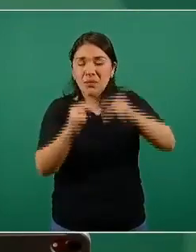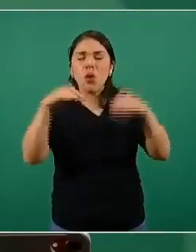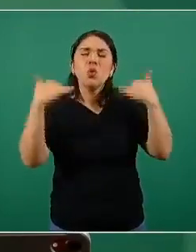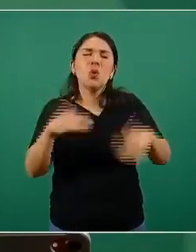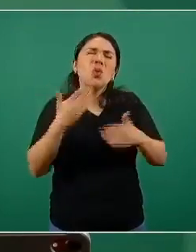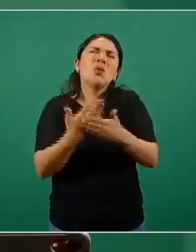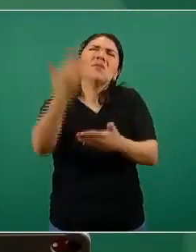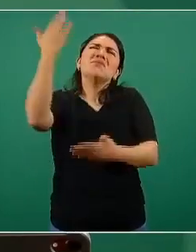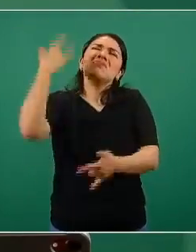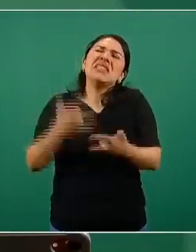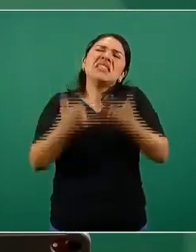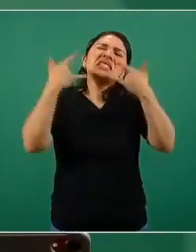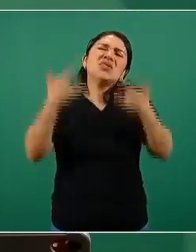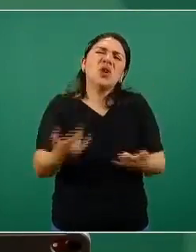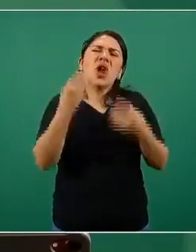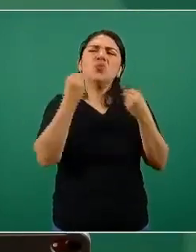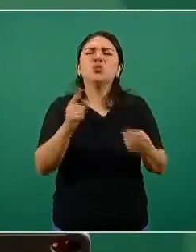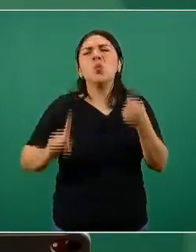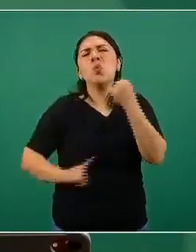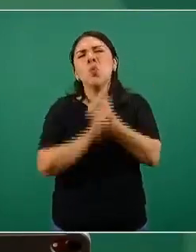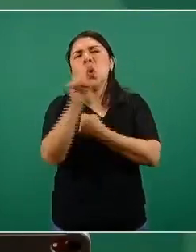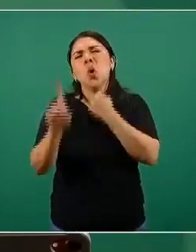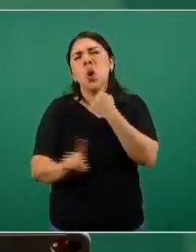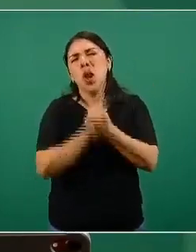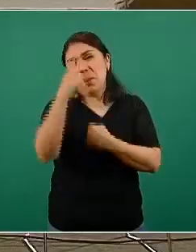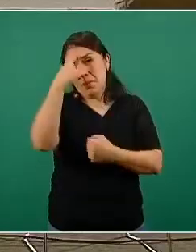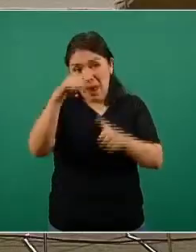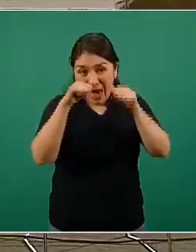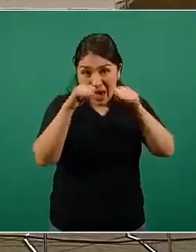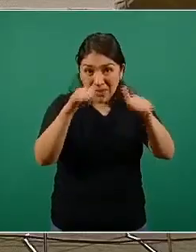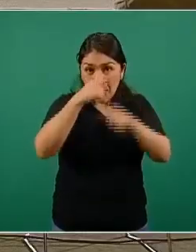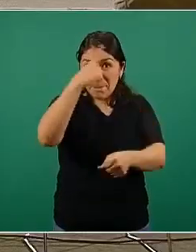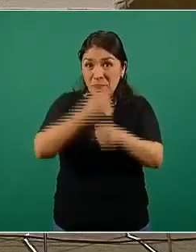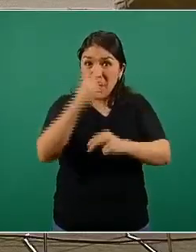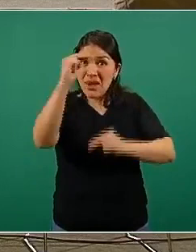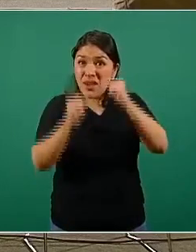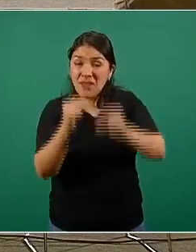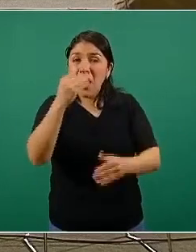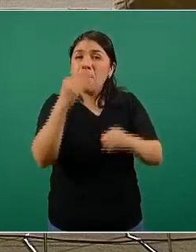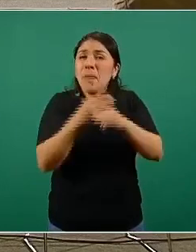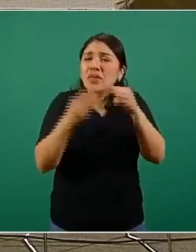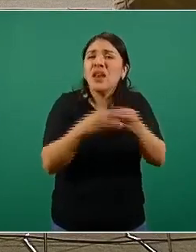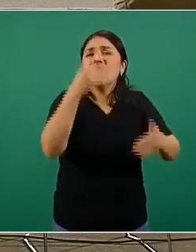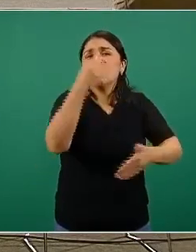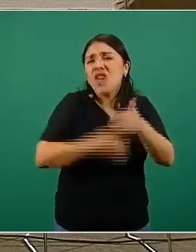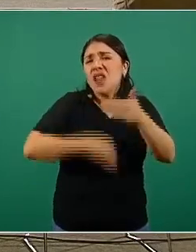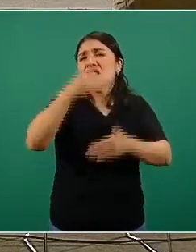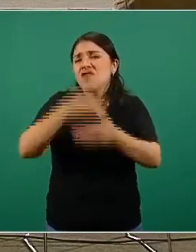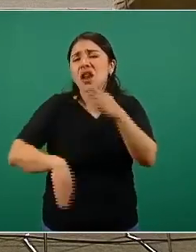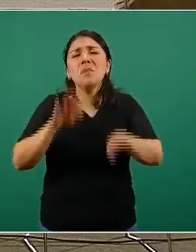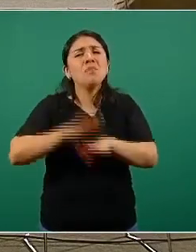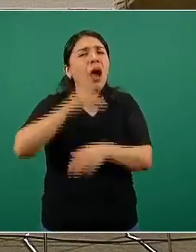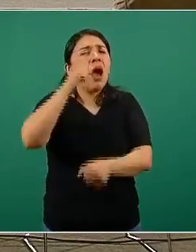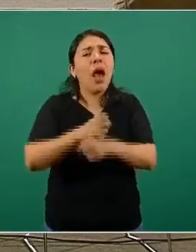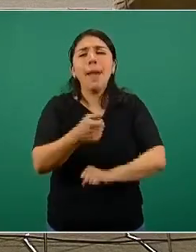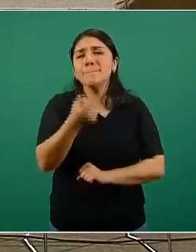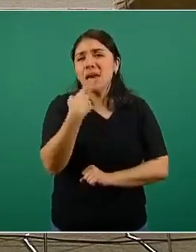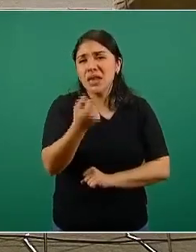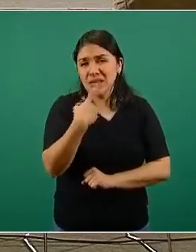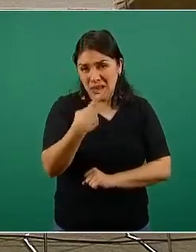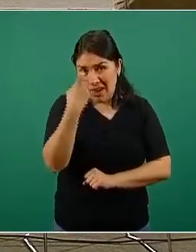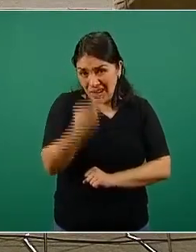con problemas. Ha habido muchos problemas de abasto en el primer nivel de atención de insumos y especialmente de medicamentos. Creo